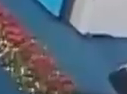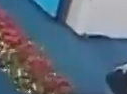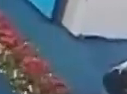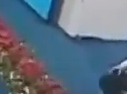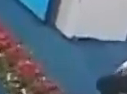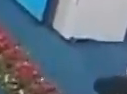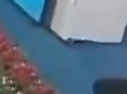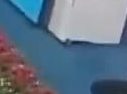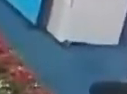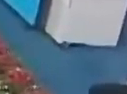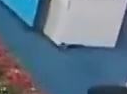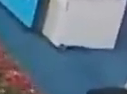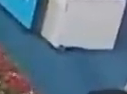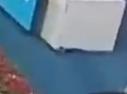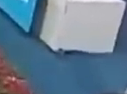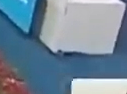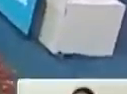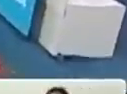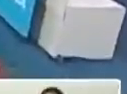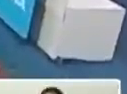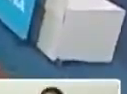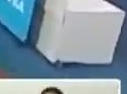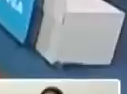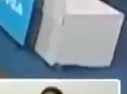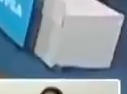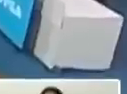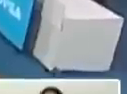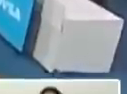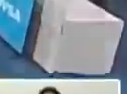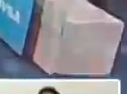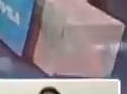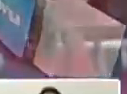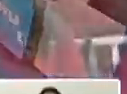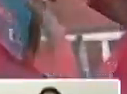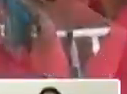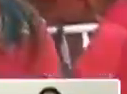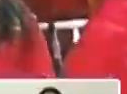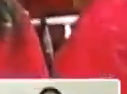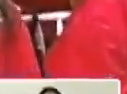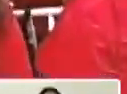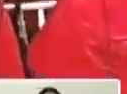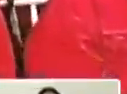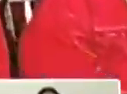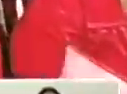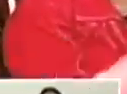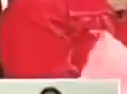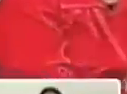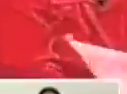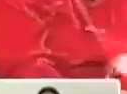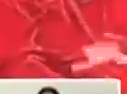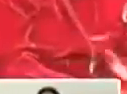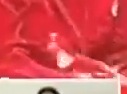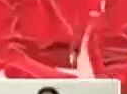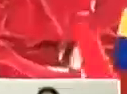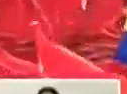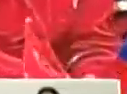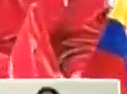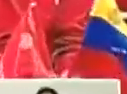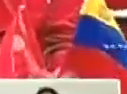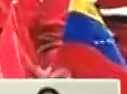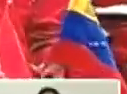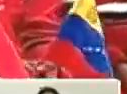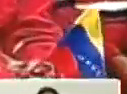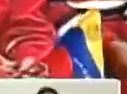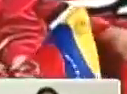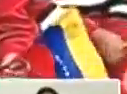Gloria al padre Bolívar, gloria al pueblo de Venezuela. Para que ustedes vean la